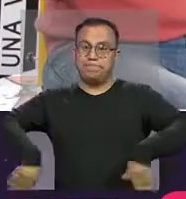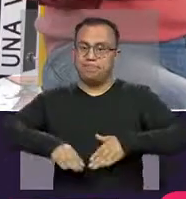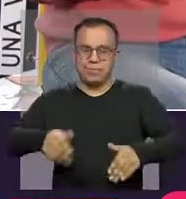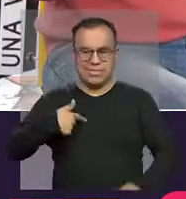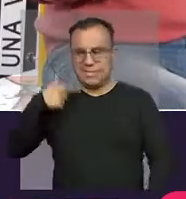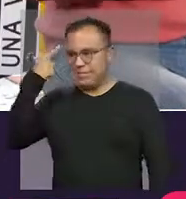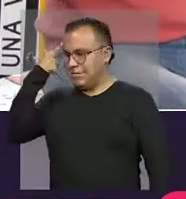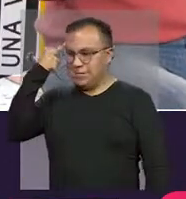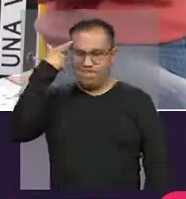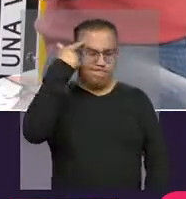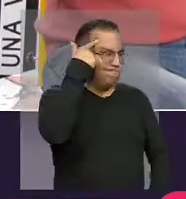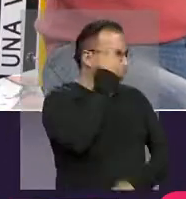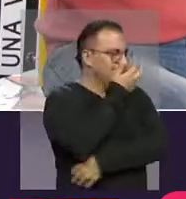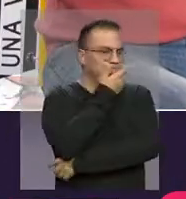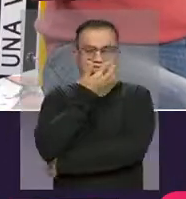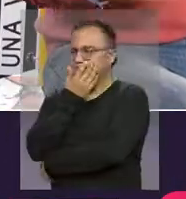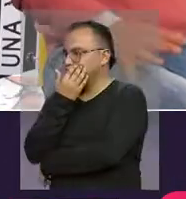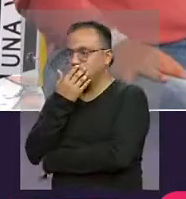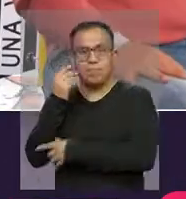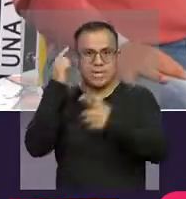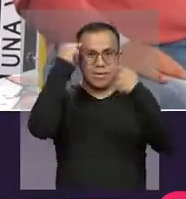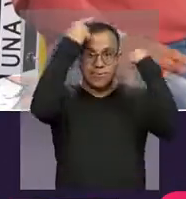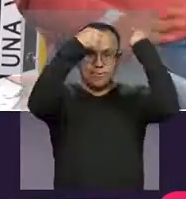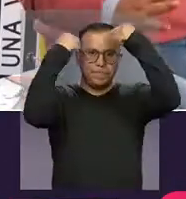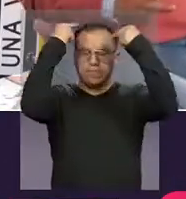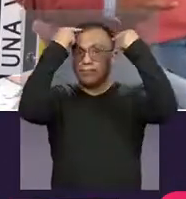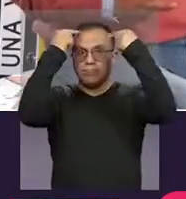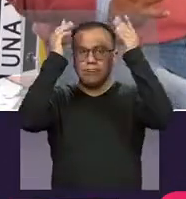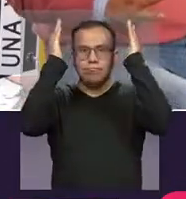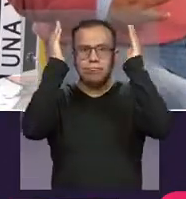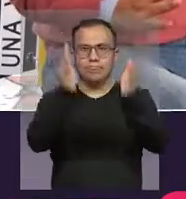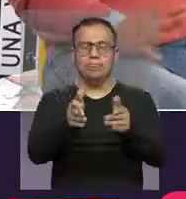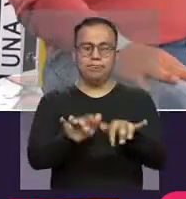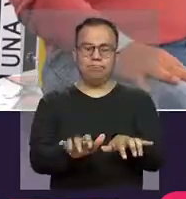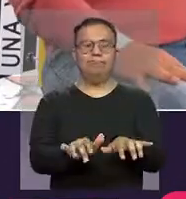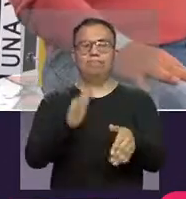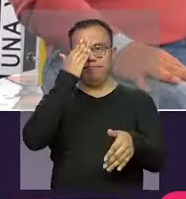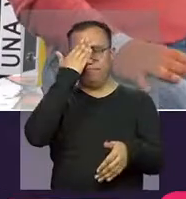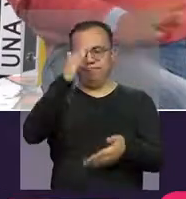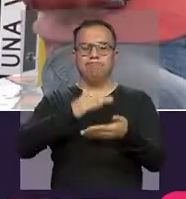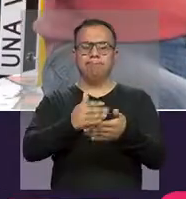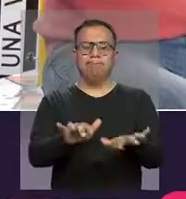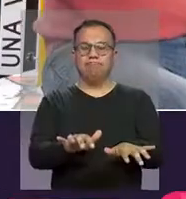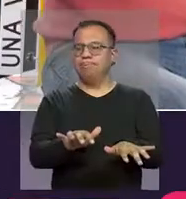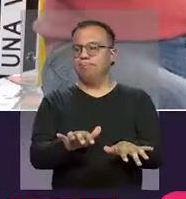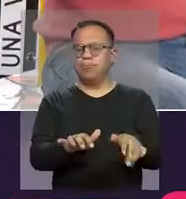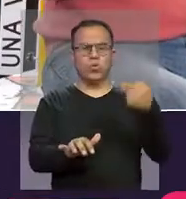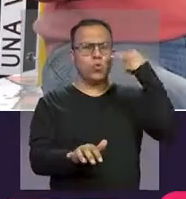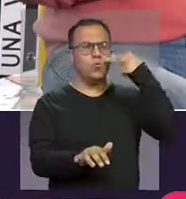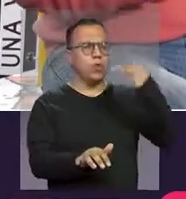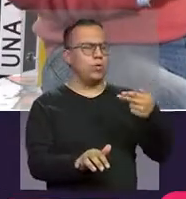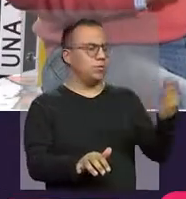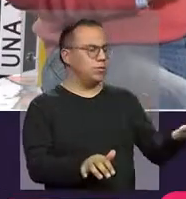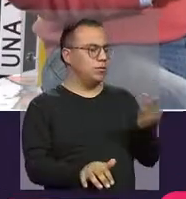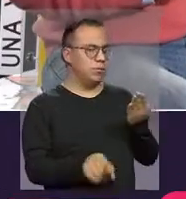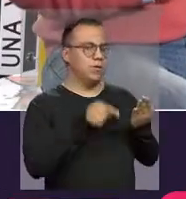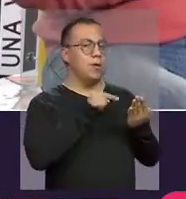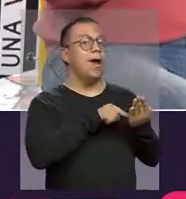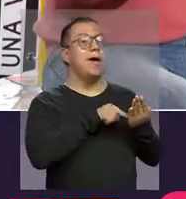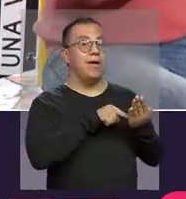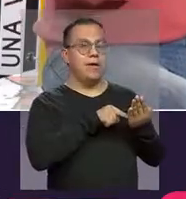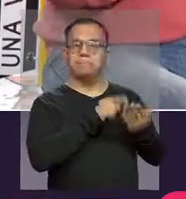cabeza empezó a dar vueltas, de repente me vi frente al computador, tenía un cuento guardado y con base en